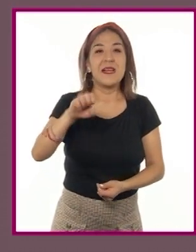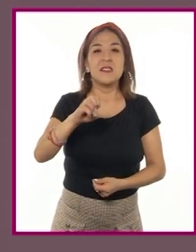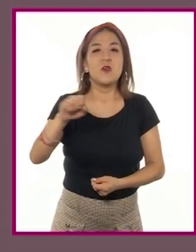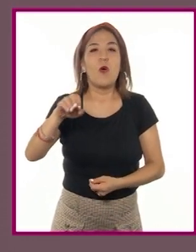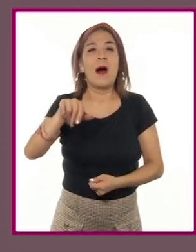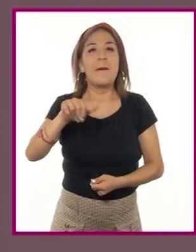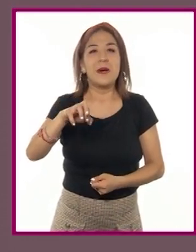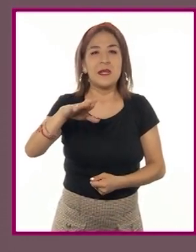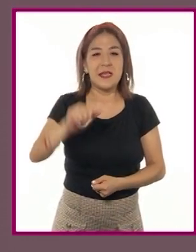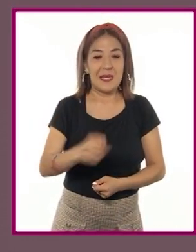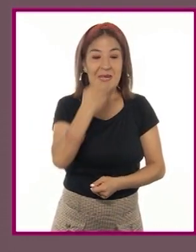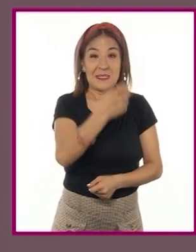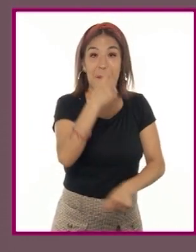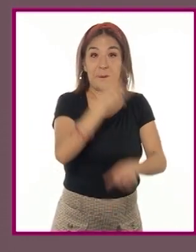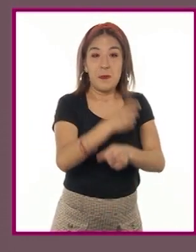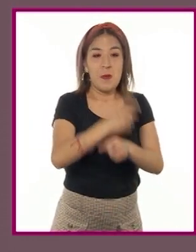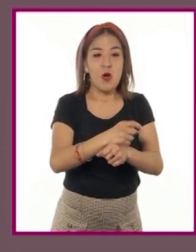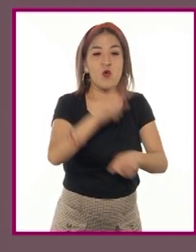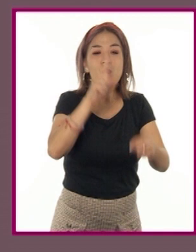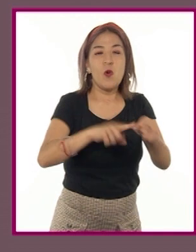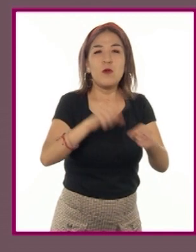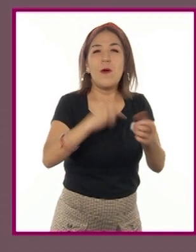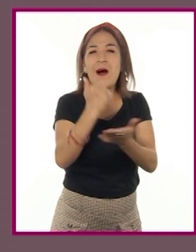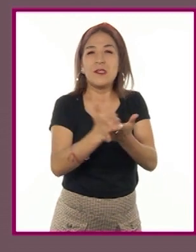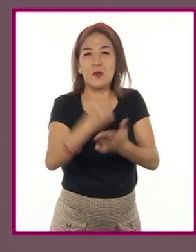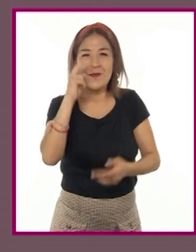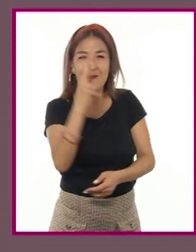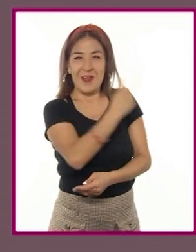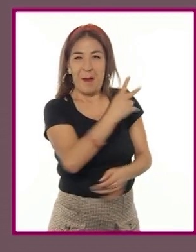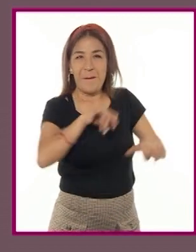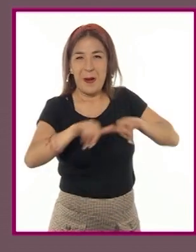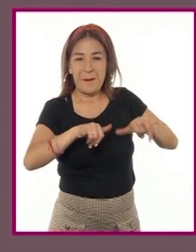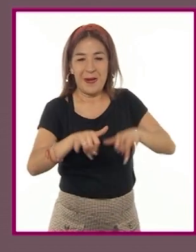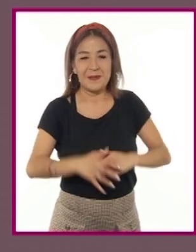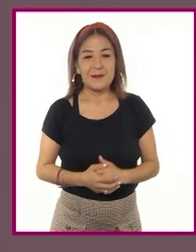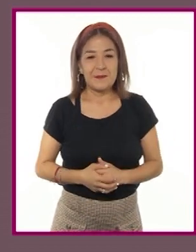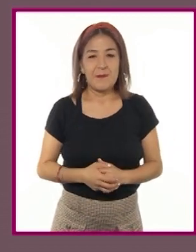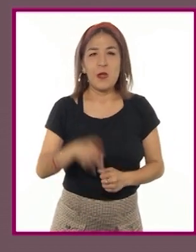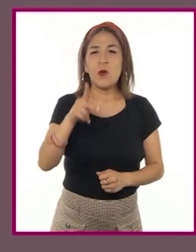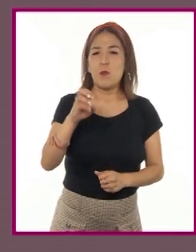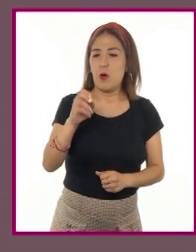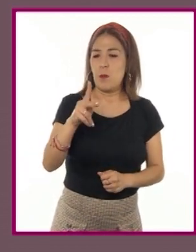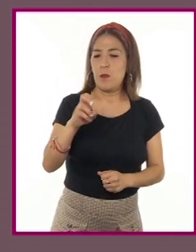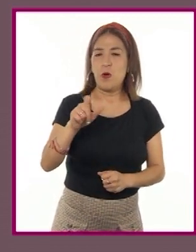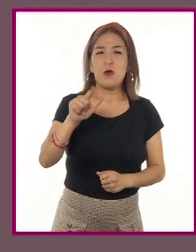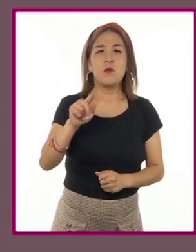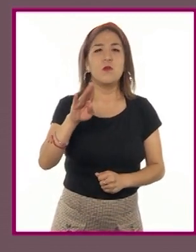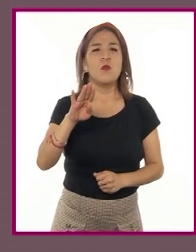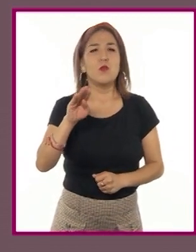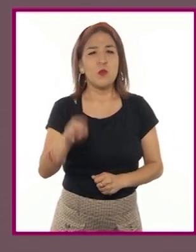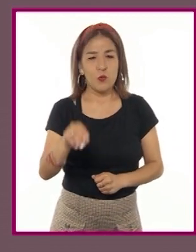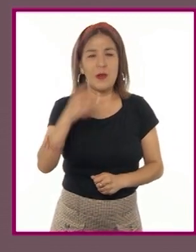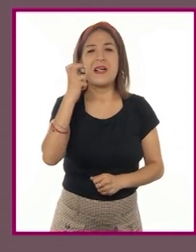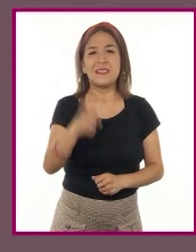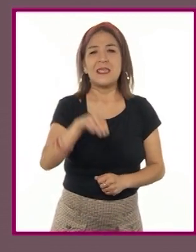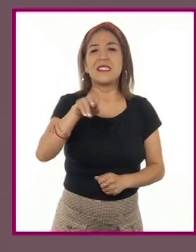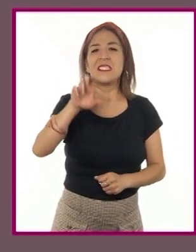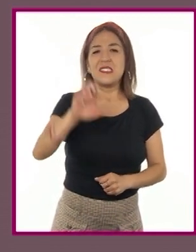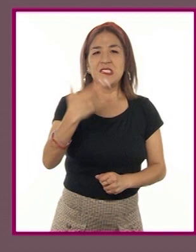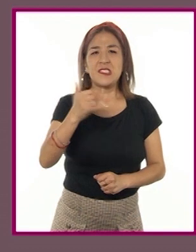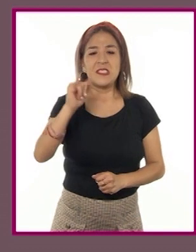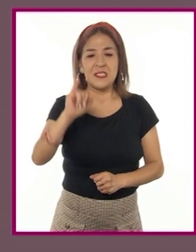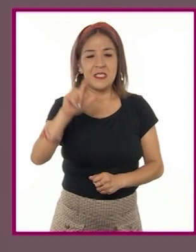zona color azul que aparece en el mapa. El mito del Popol Vuh y del Chilam Balam de Chumayel son